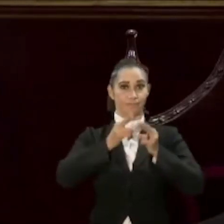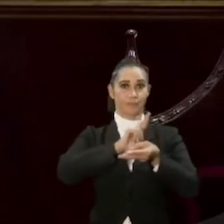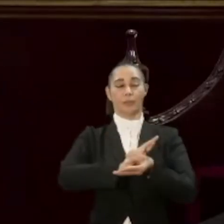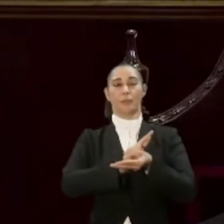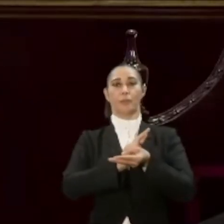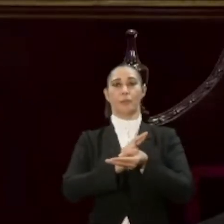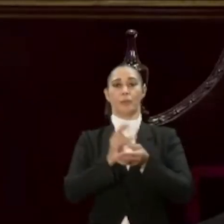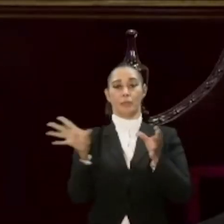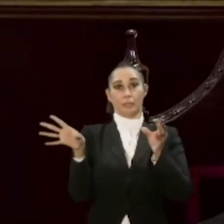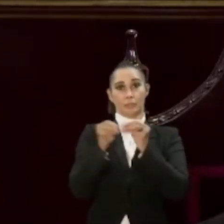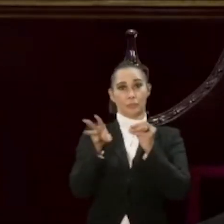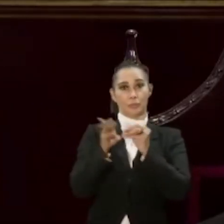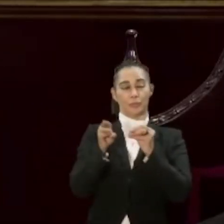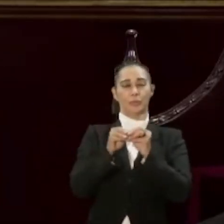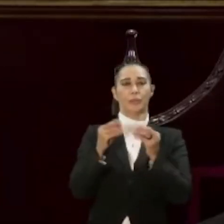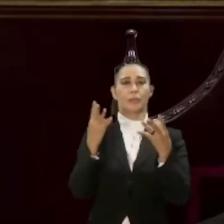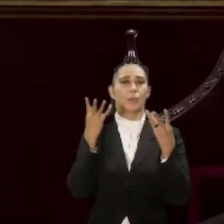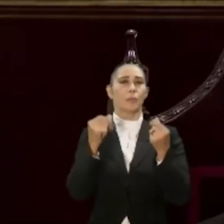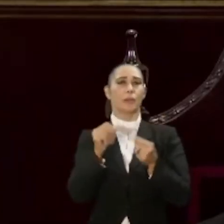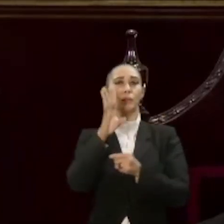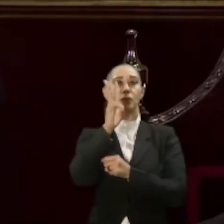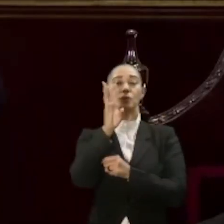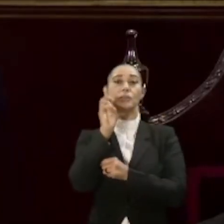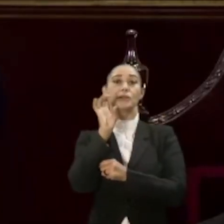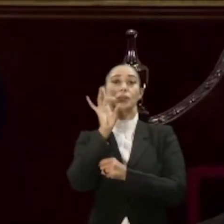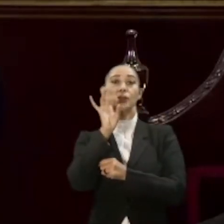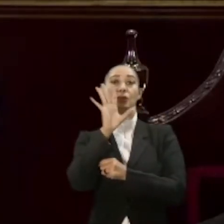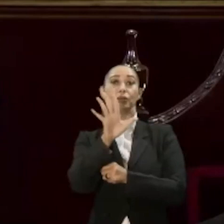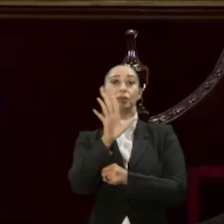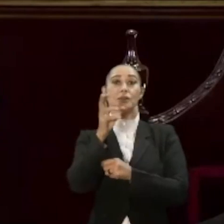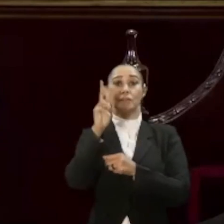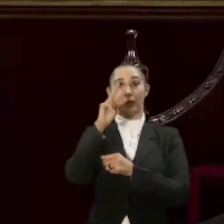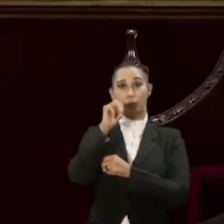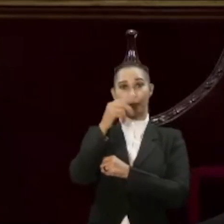una capacidad total de 685